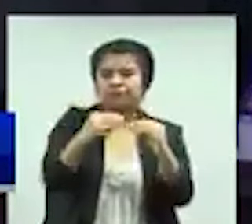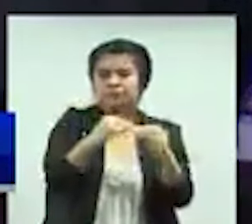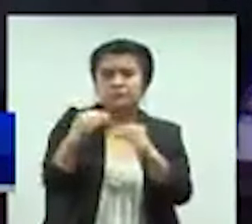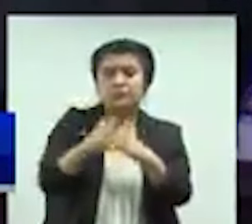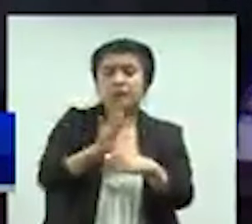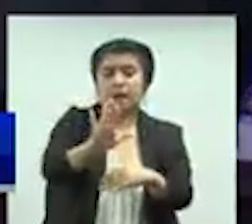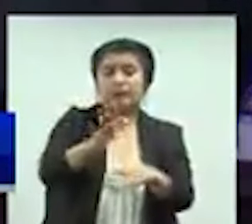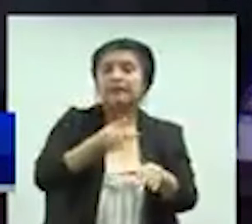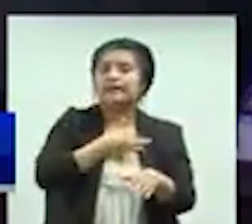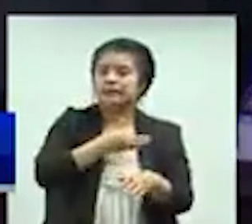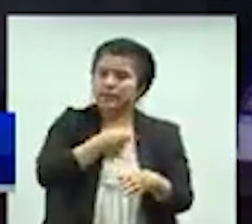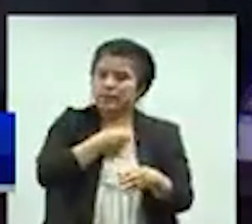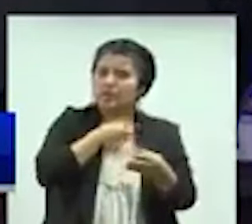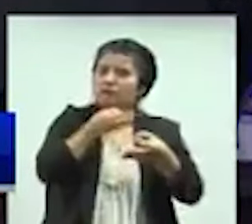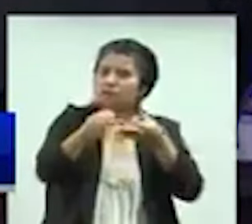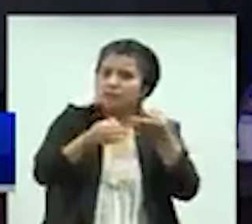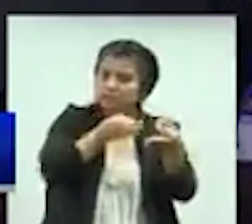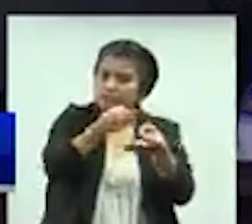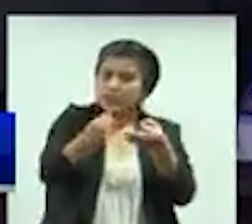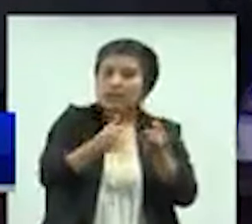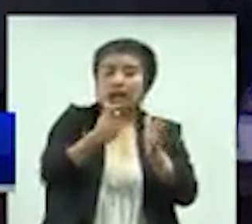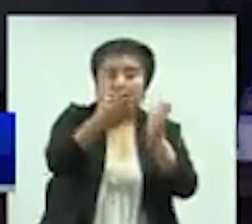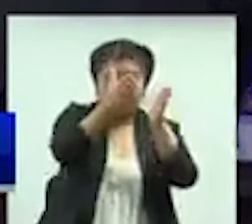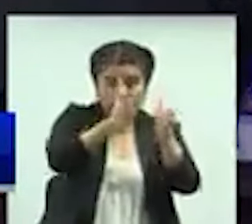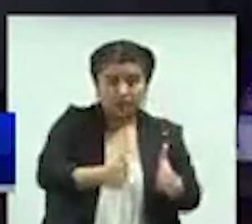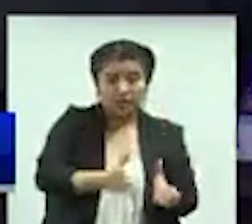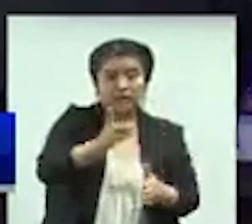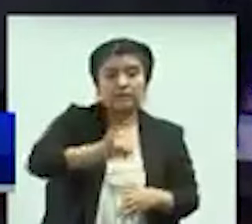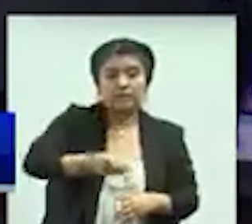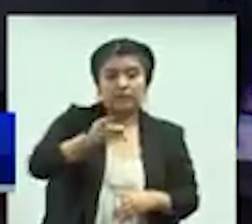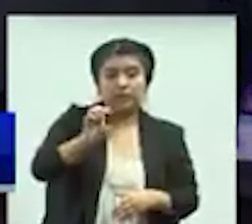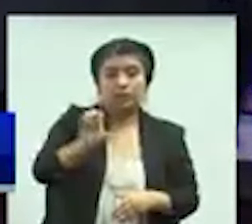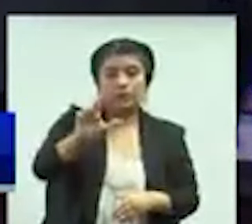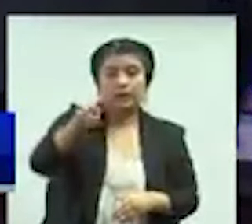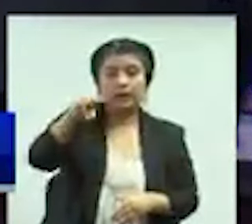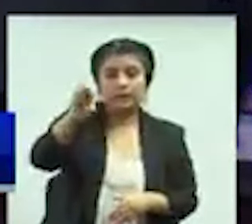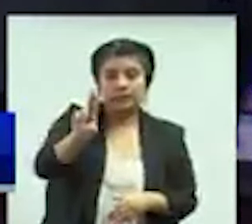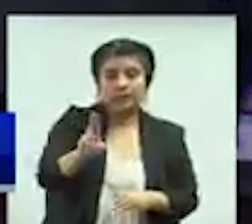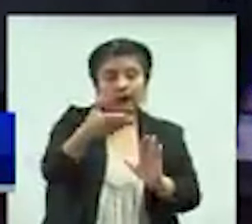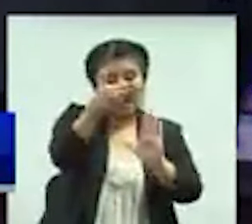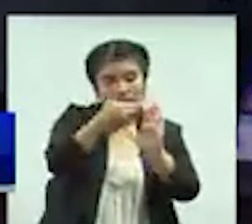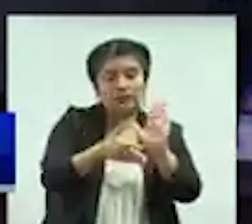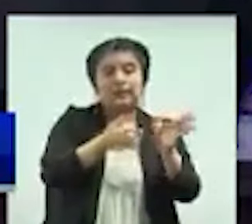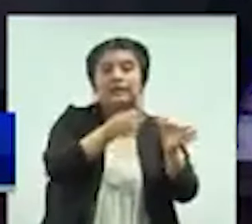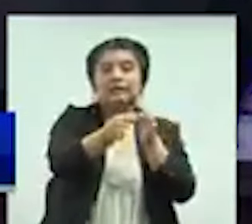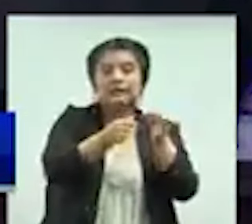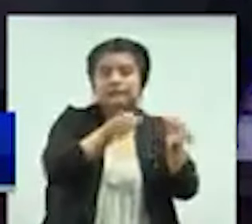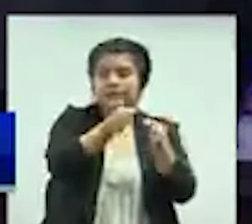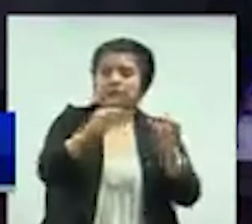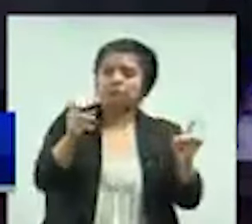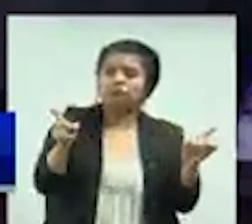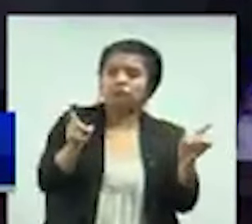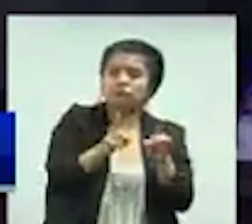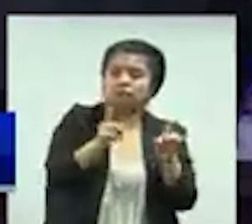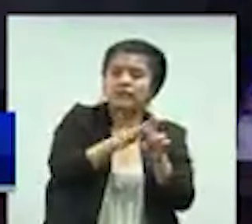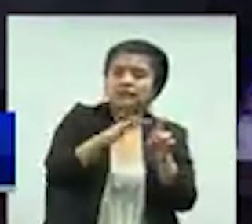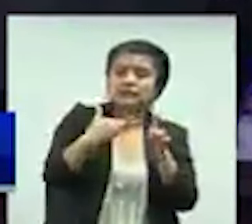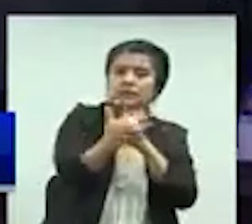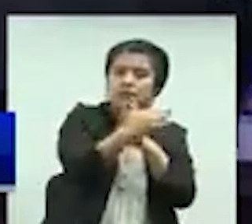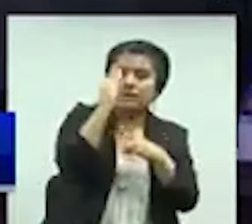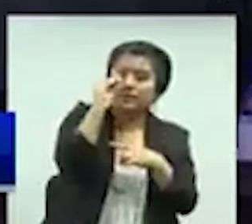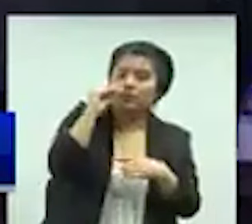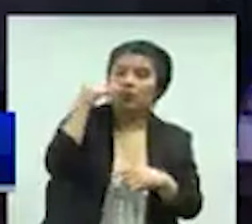Solo quiero aclarar, de acuerdo al procedimiento, el diputado interpelante está haciendo una breve exposición de los hechos que